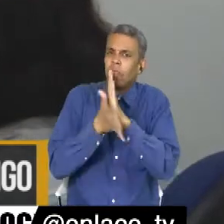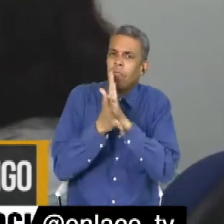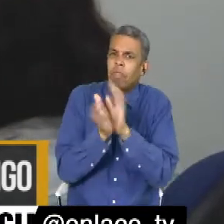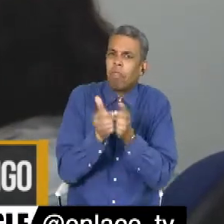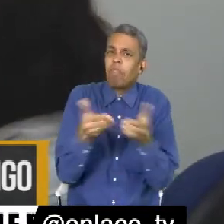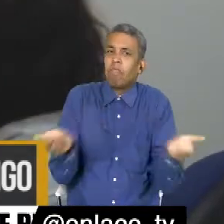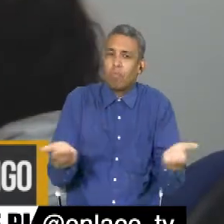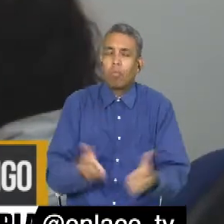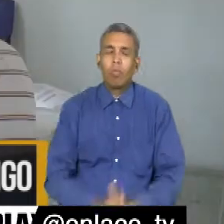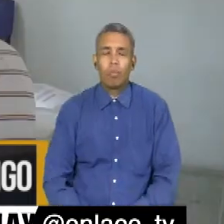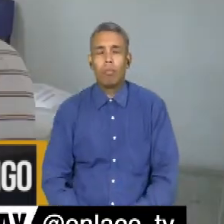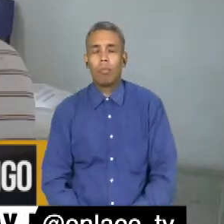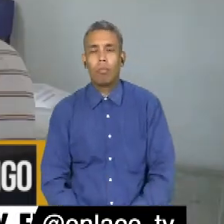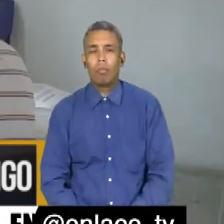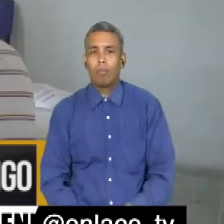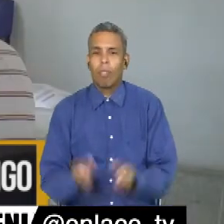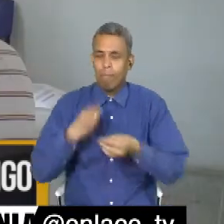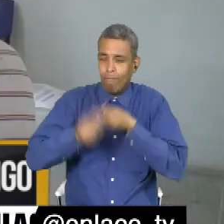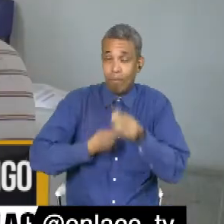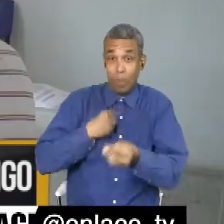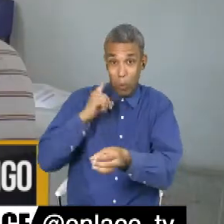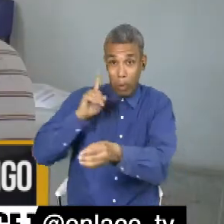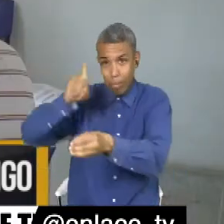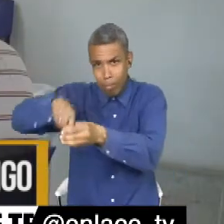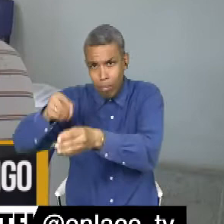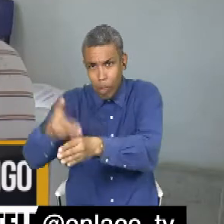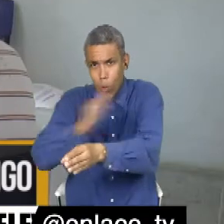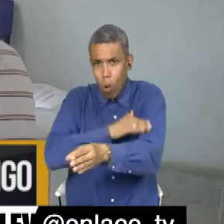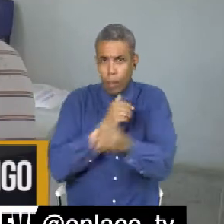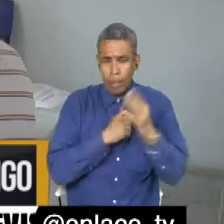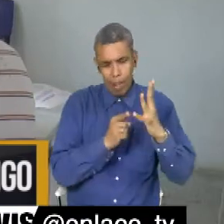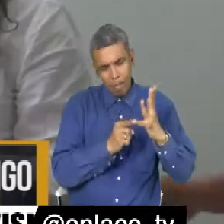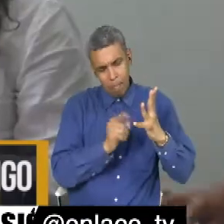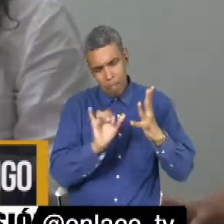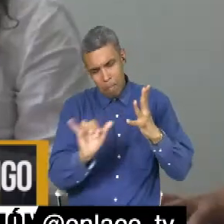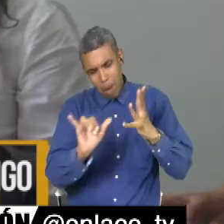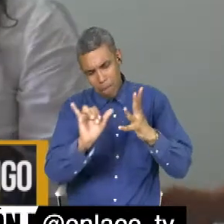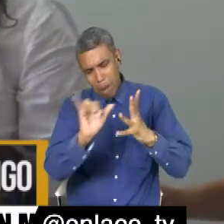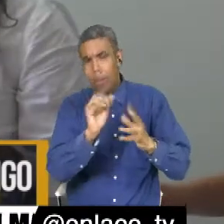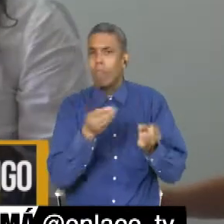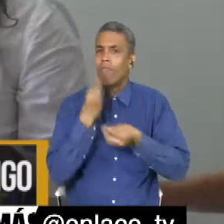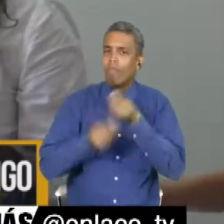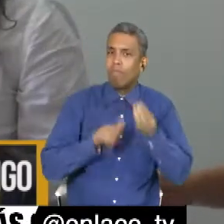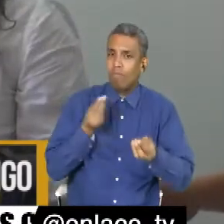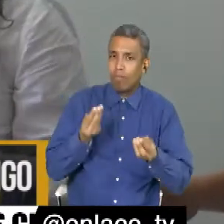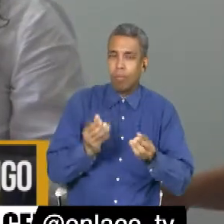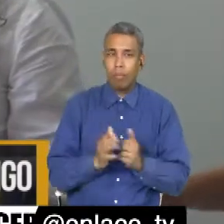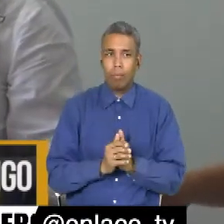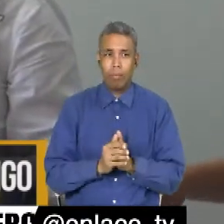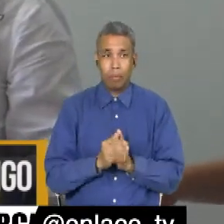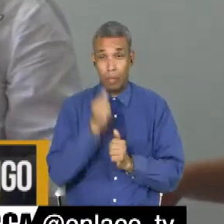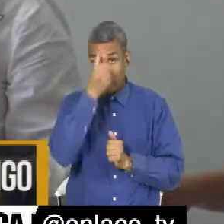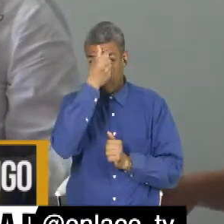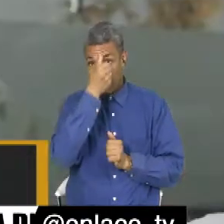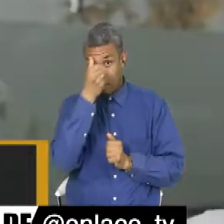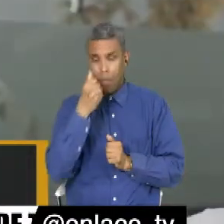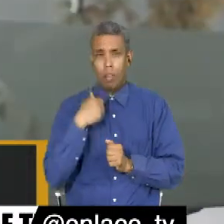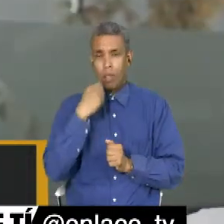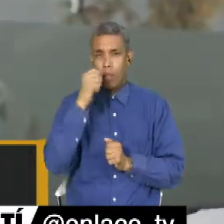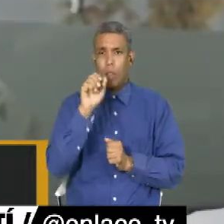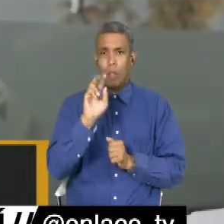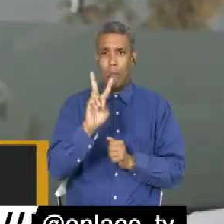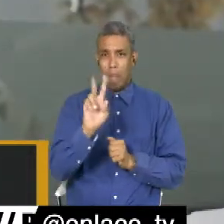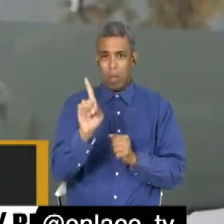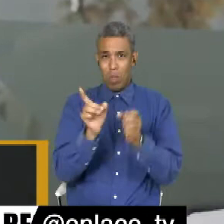¿Cuáles son los requisitos que deben cumplir para poder asegurarse? Bueno, este domingo, repitamos la información, 21 de mayo,